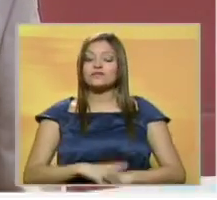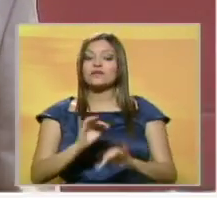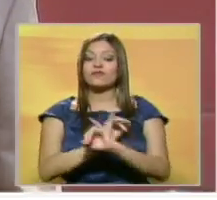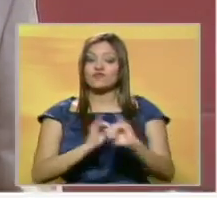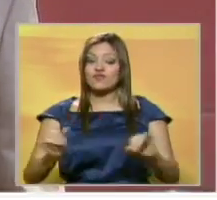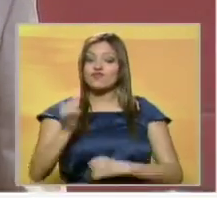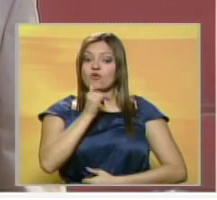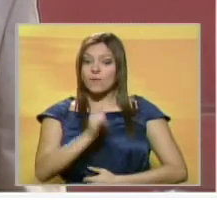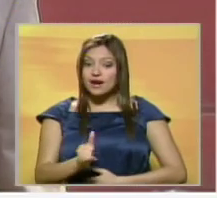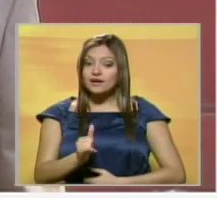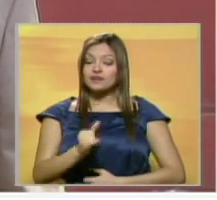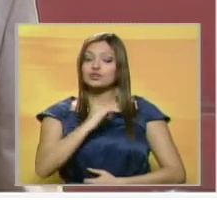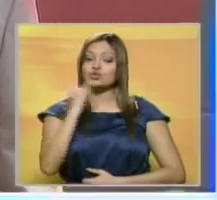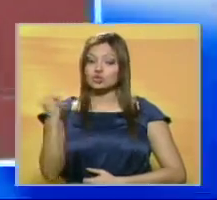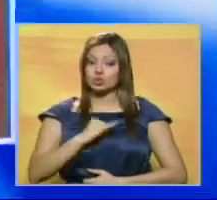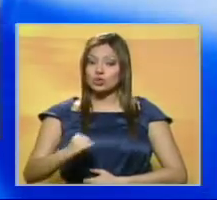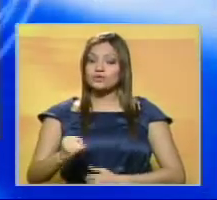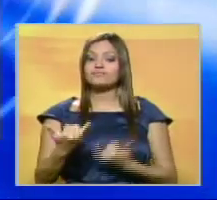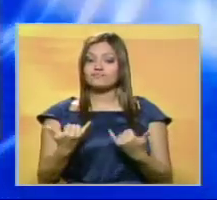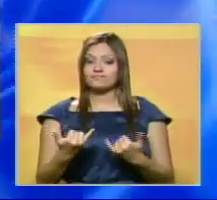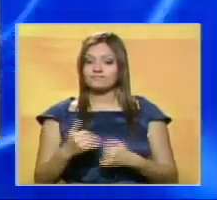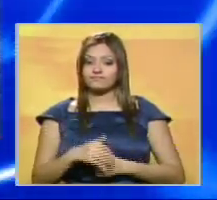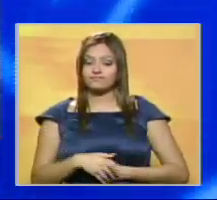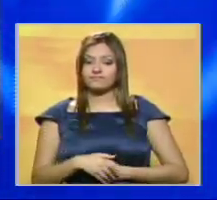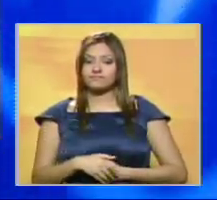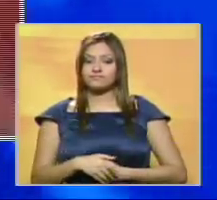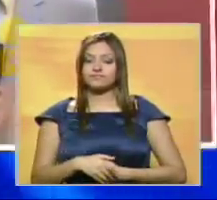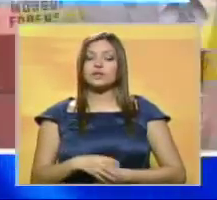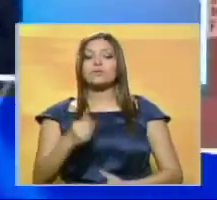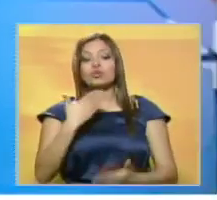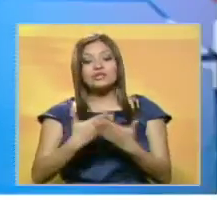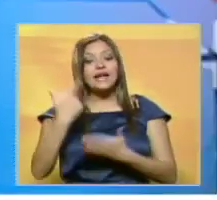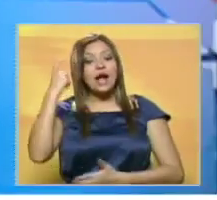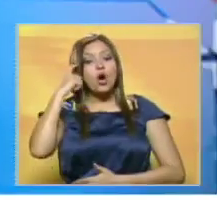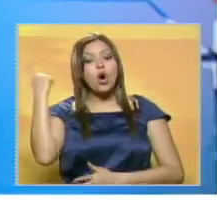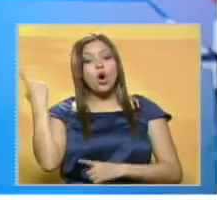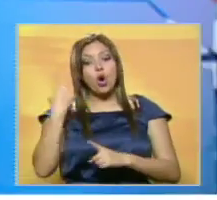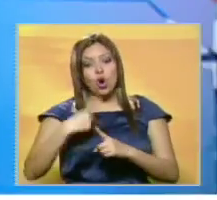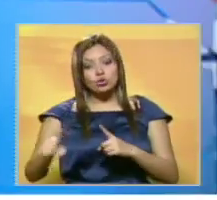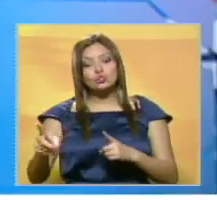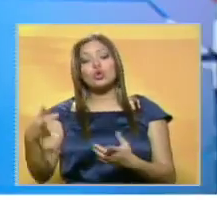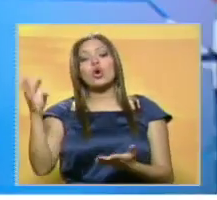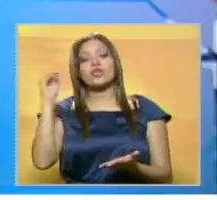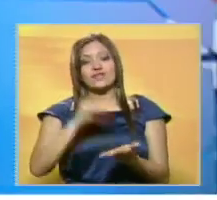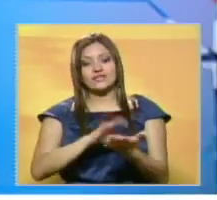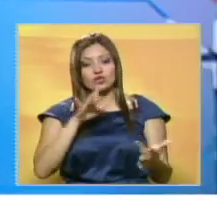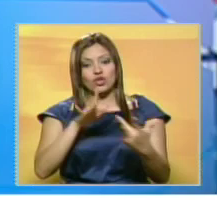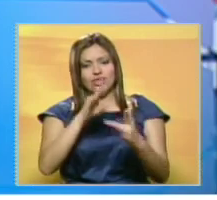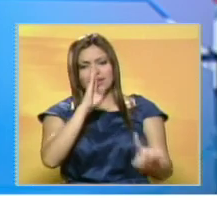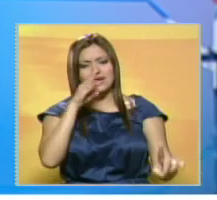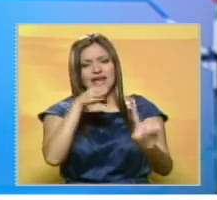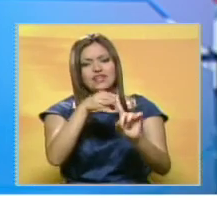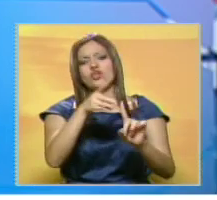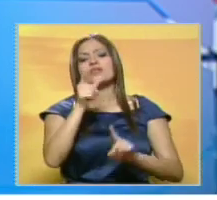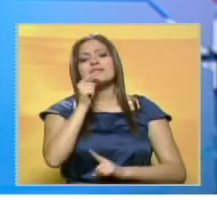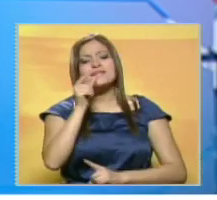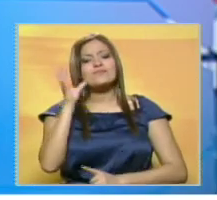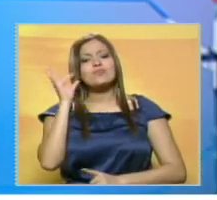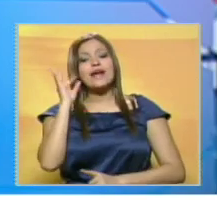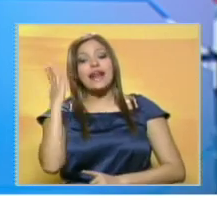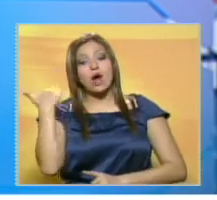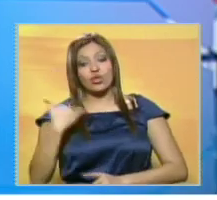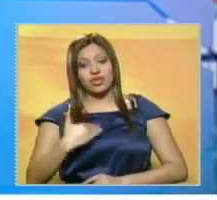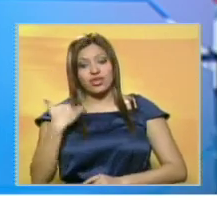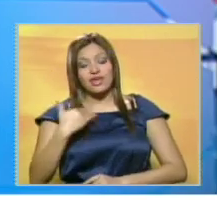que manejamos desde el estado Zulia a esta hora. Muchísimas gracias, Gustavo. A esta hora volvemos a hacer un contacto en vivo y en directo con nuestra compañera Claudia